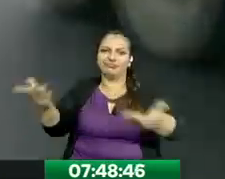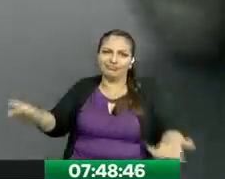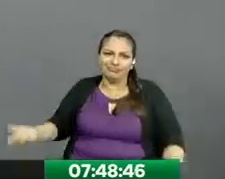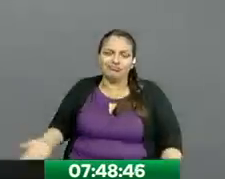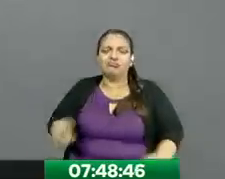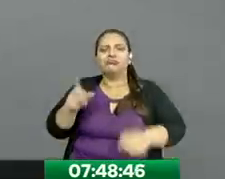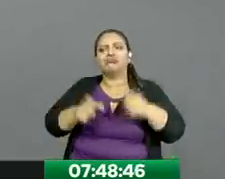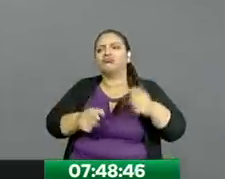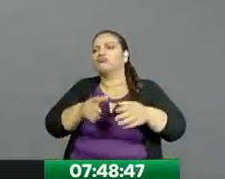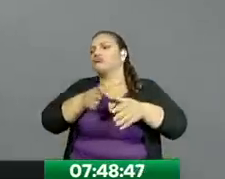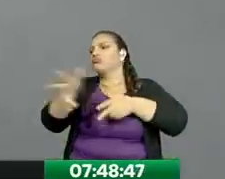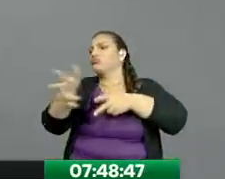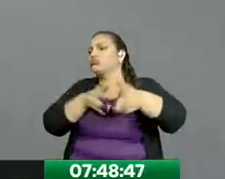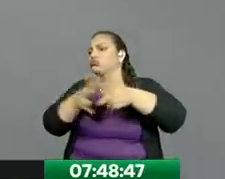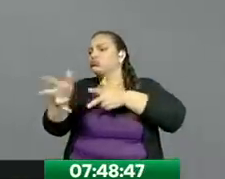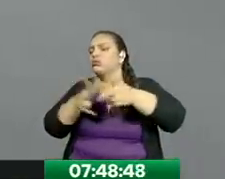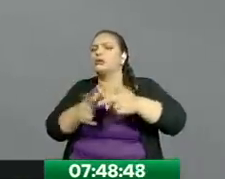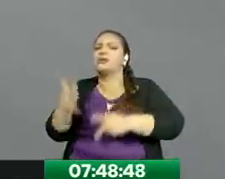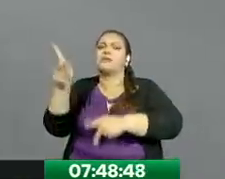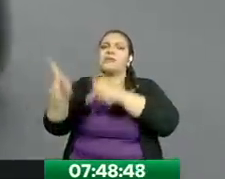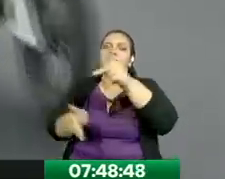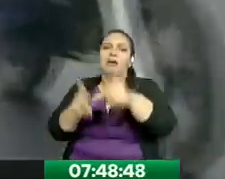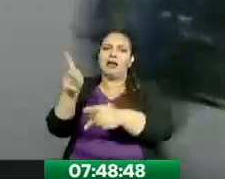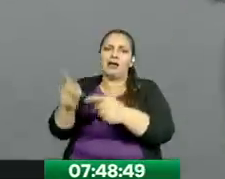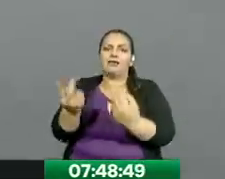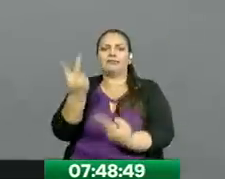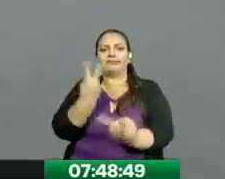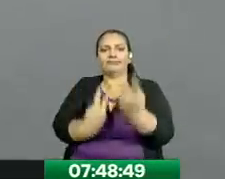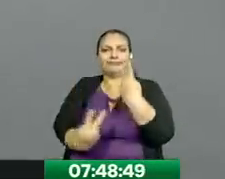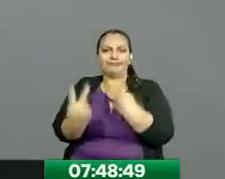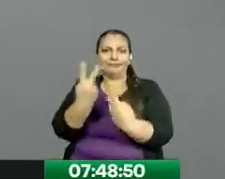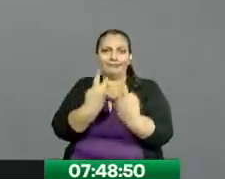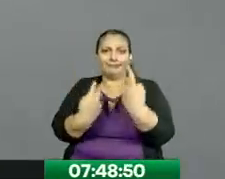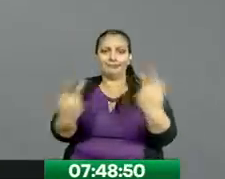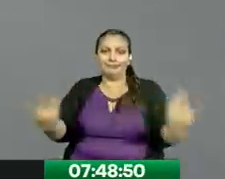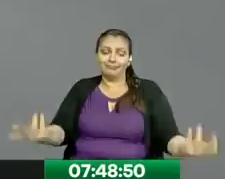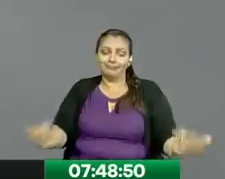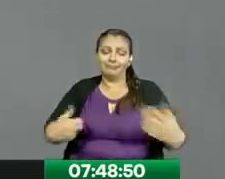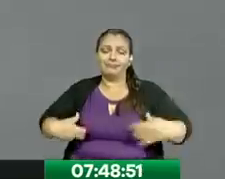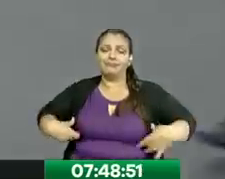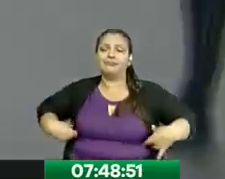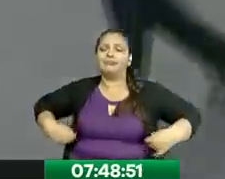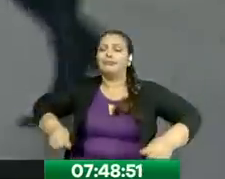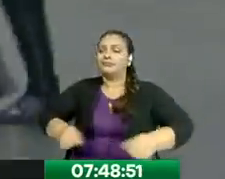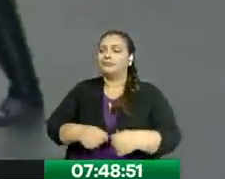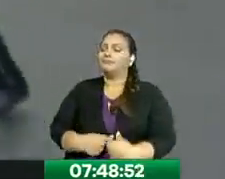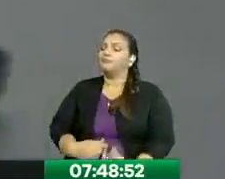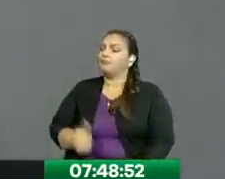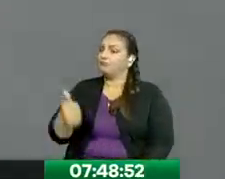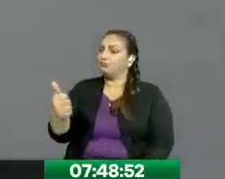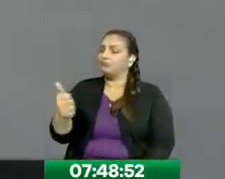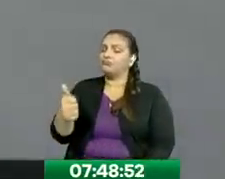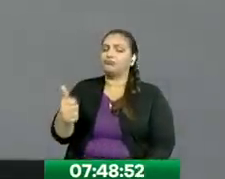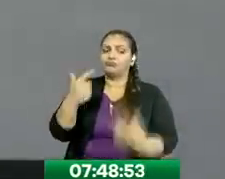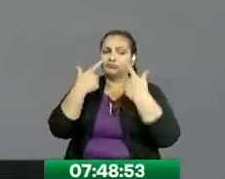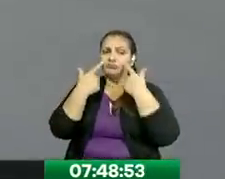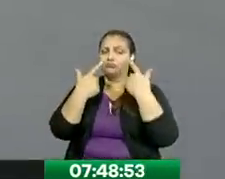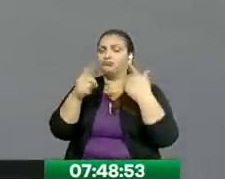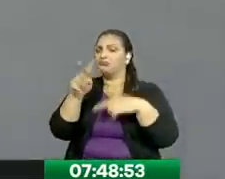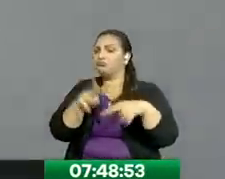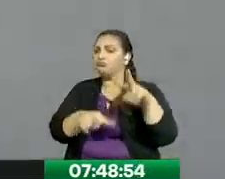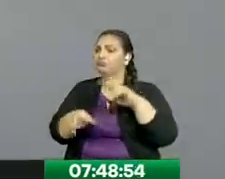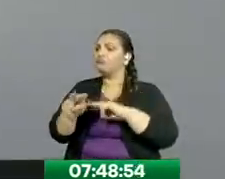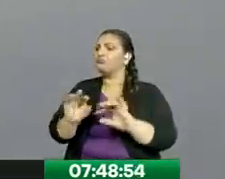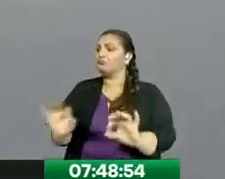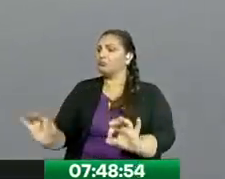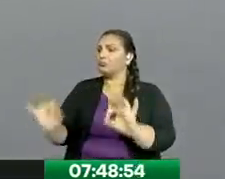como una forma de prevenir muchas gracias coronel una como una forma de prevenir las incidencias de tránsito durante este feriado pero